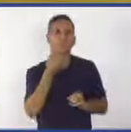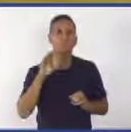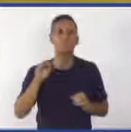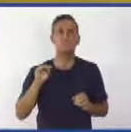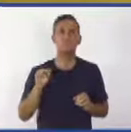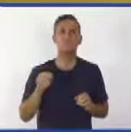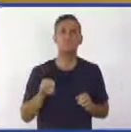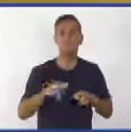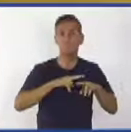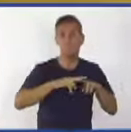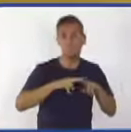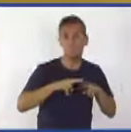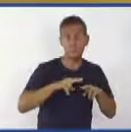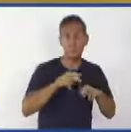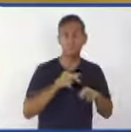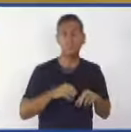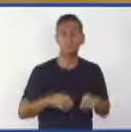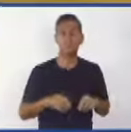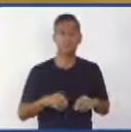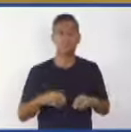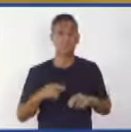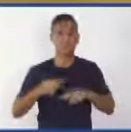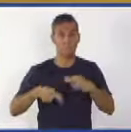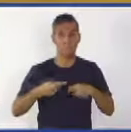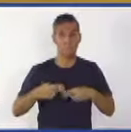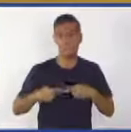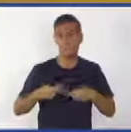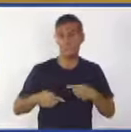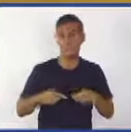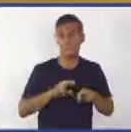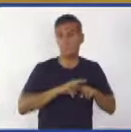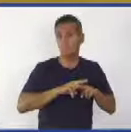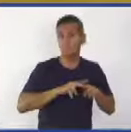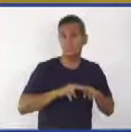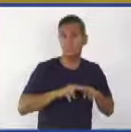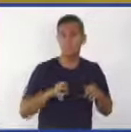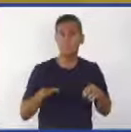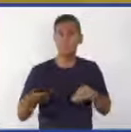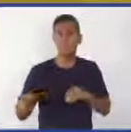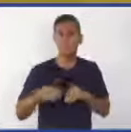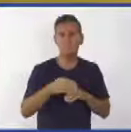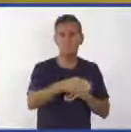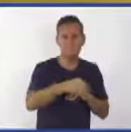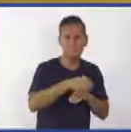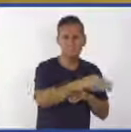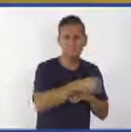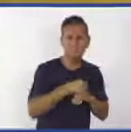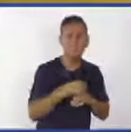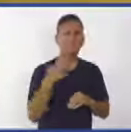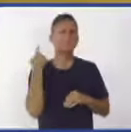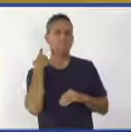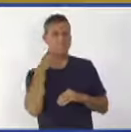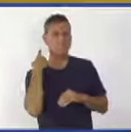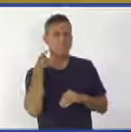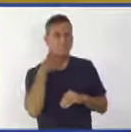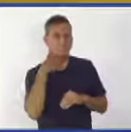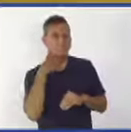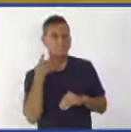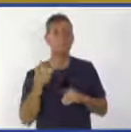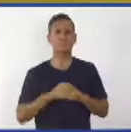cada estrofa se recogen en que siglos y que años se produjeron qué personajes